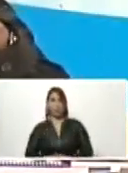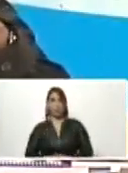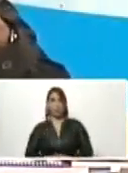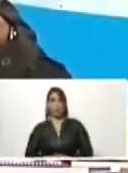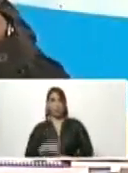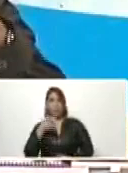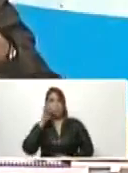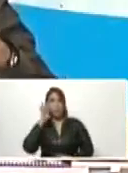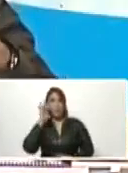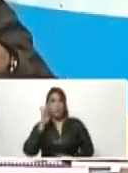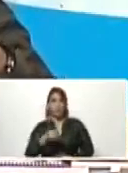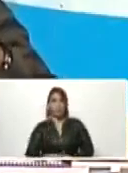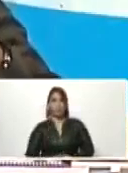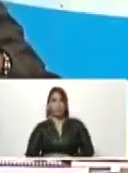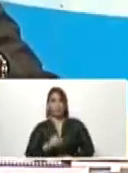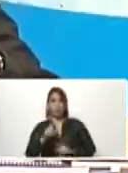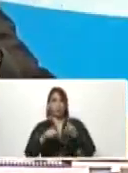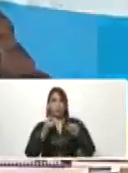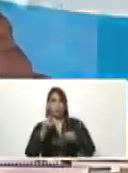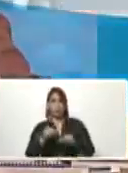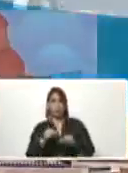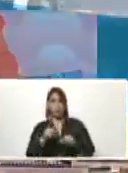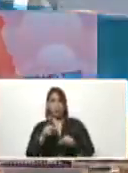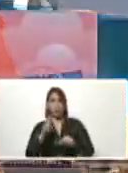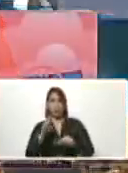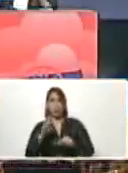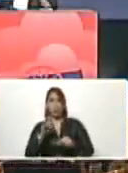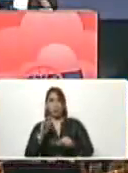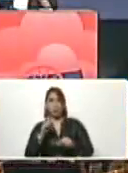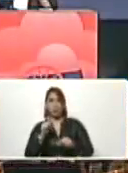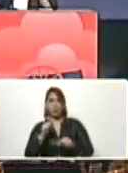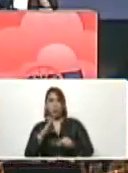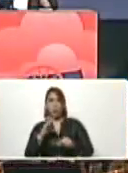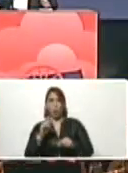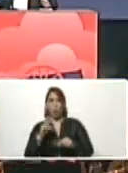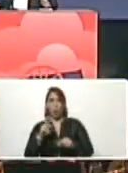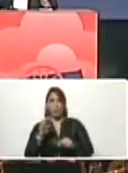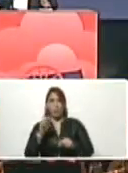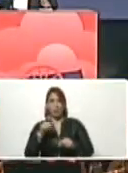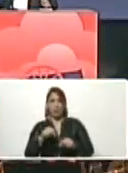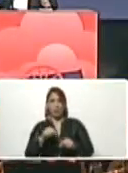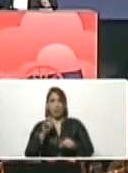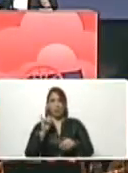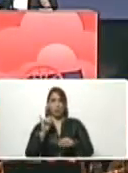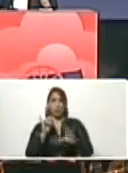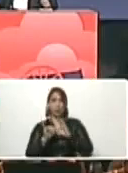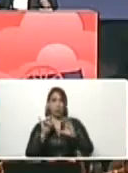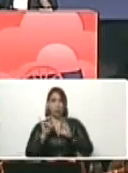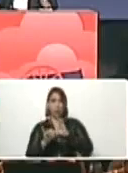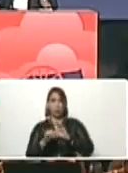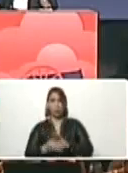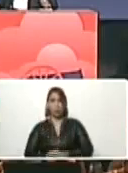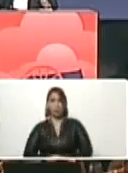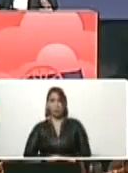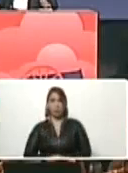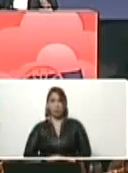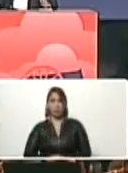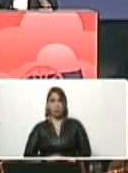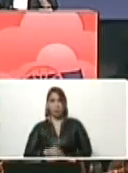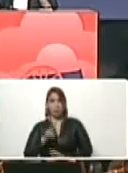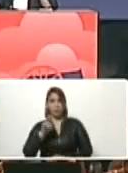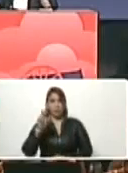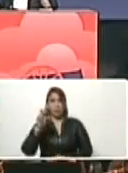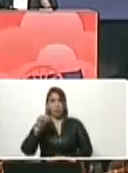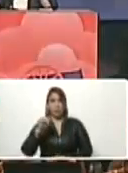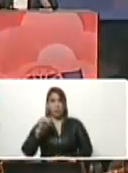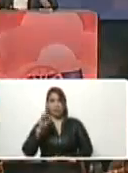Facebook Live, por Twitter, por Periscope, por YouTube, por Ven App, ya nos ven por Ven